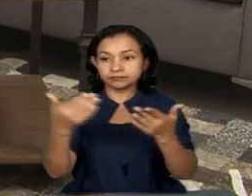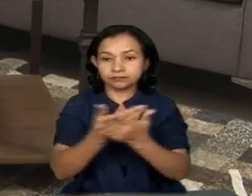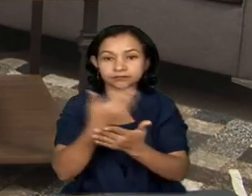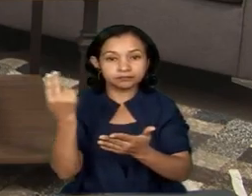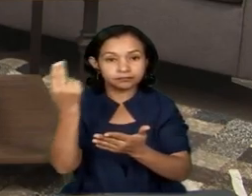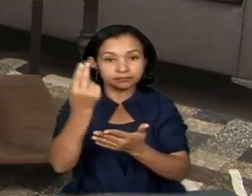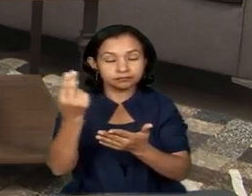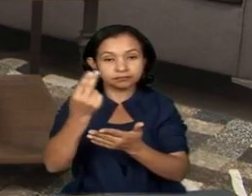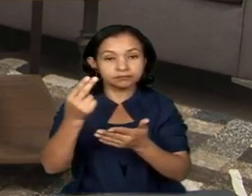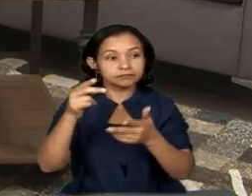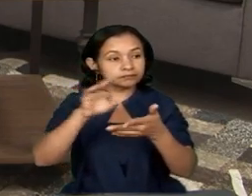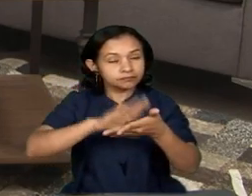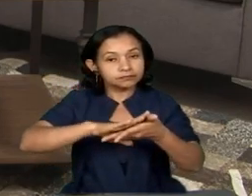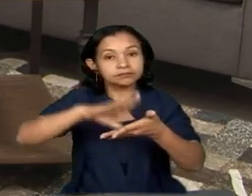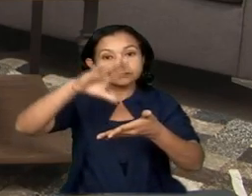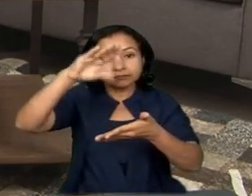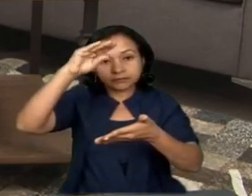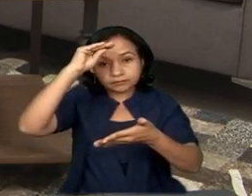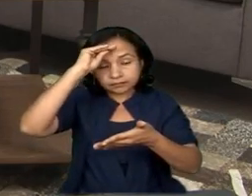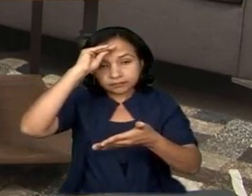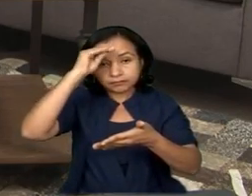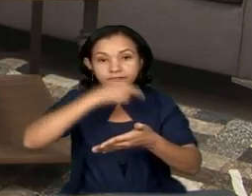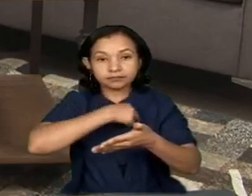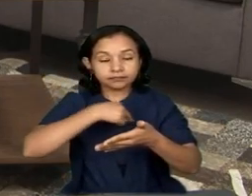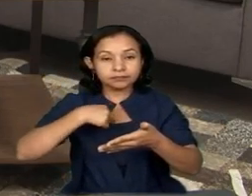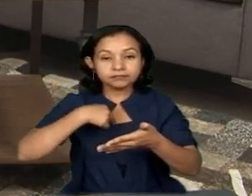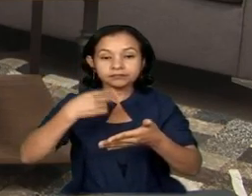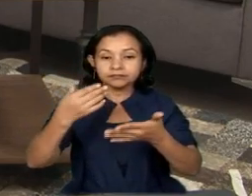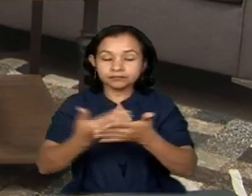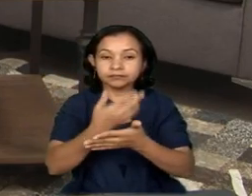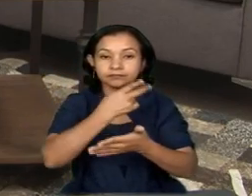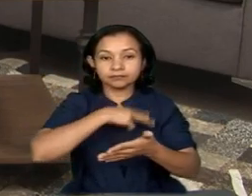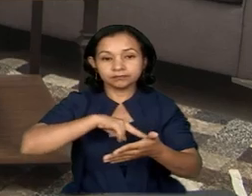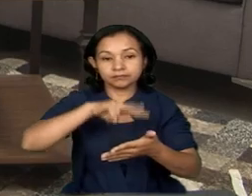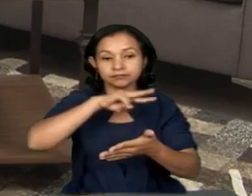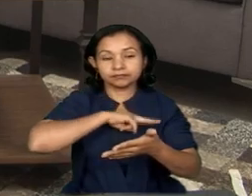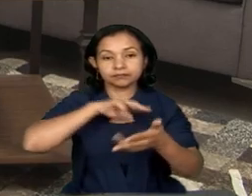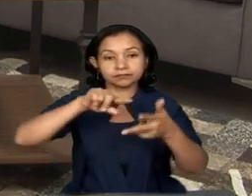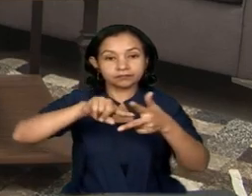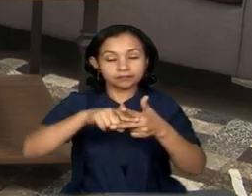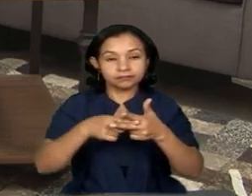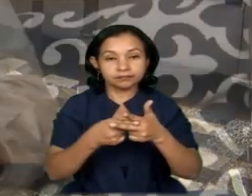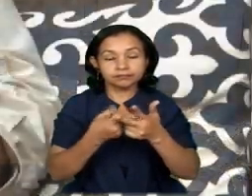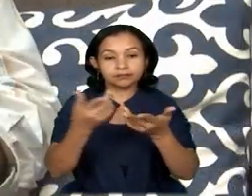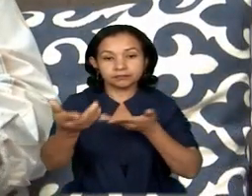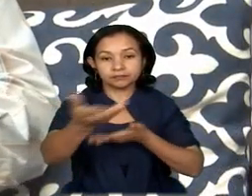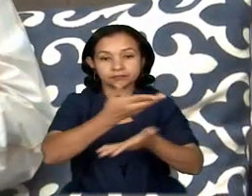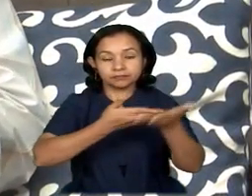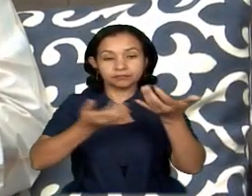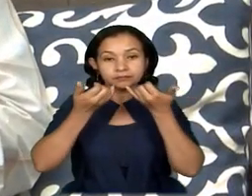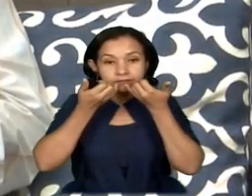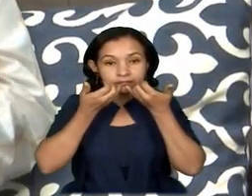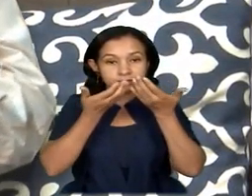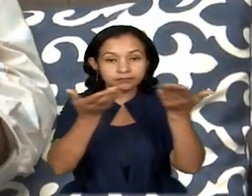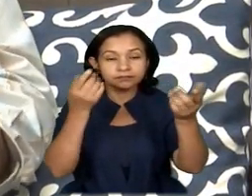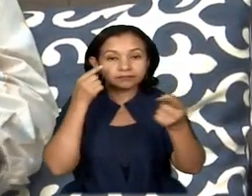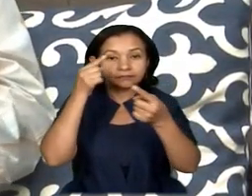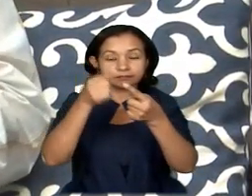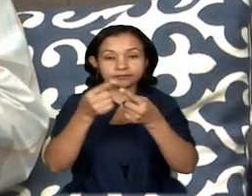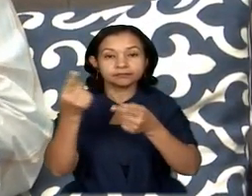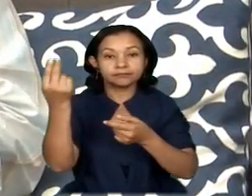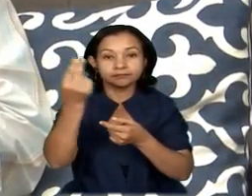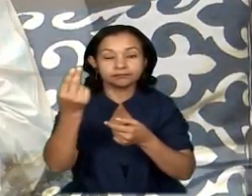tecnologías a partir del aprendizaje, a partir de la creación de nuevos valores y a partir de compartir información objetiva, útil